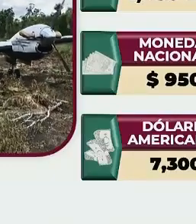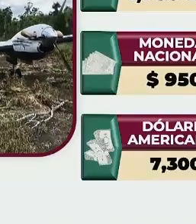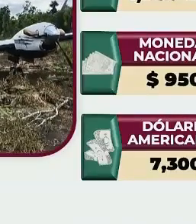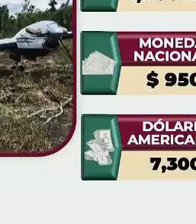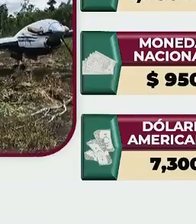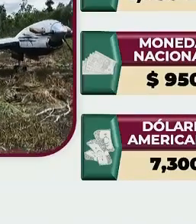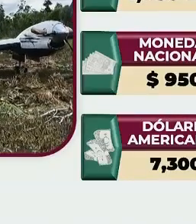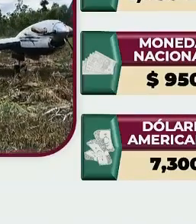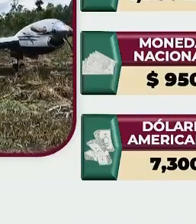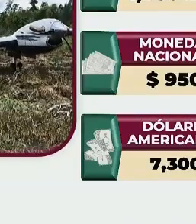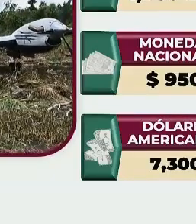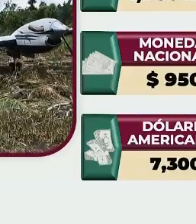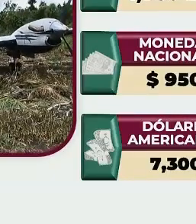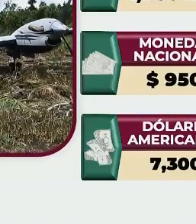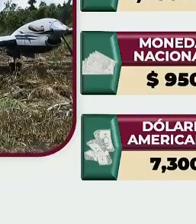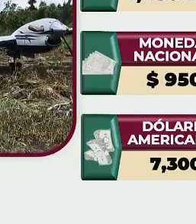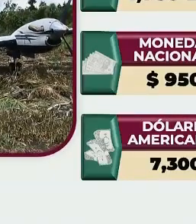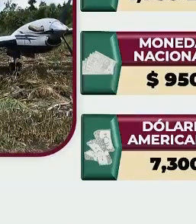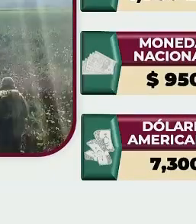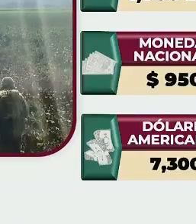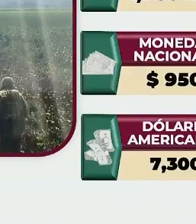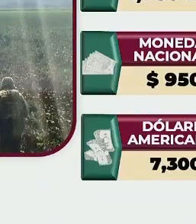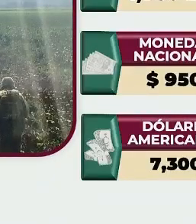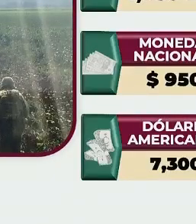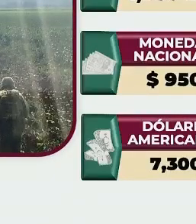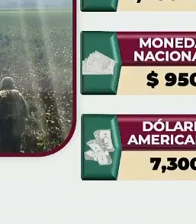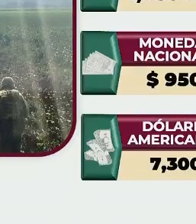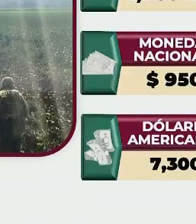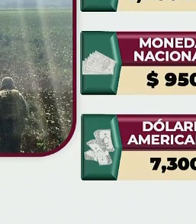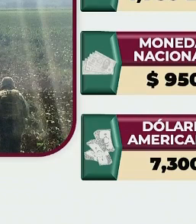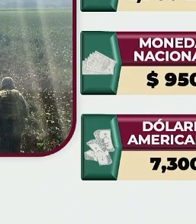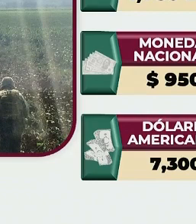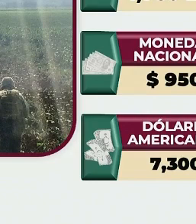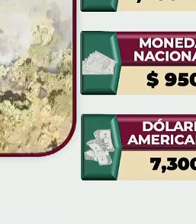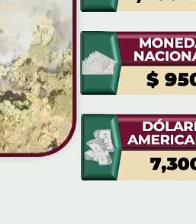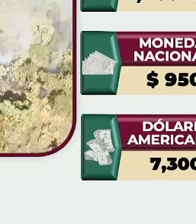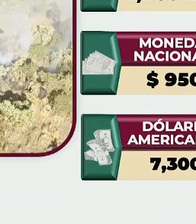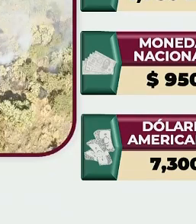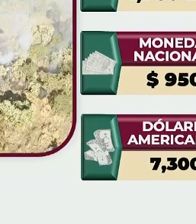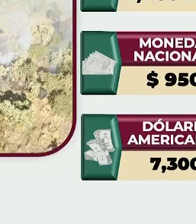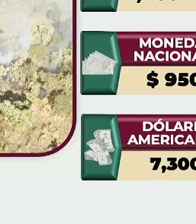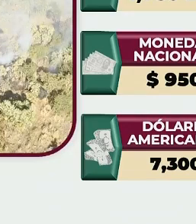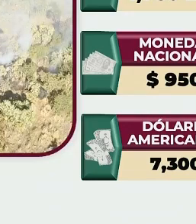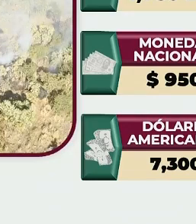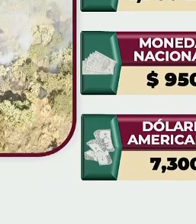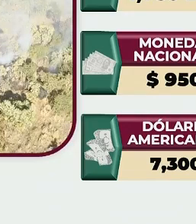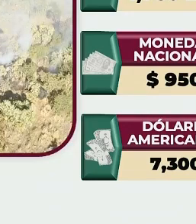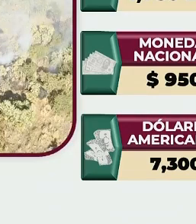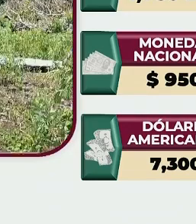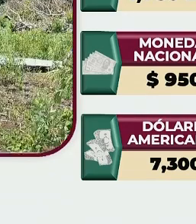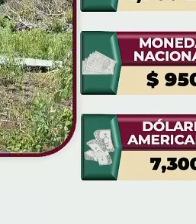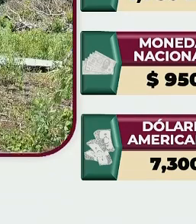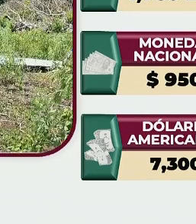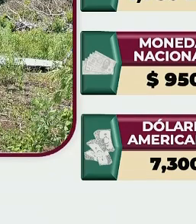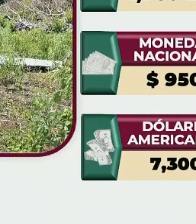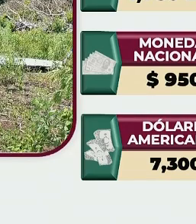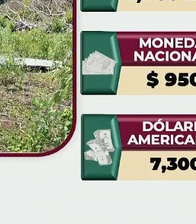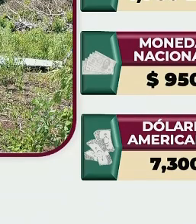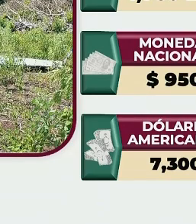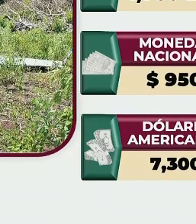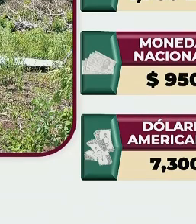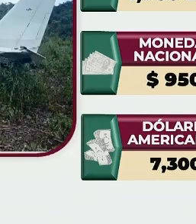realizan aquí en el estado de Quintana Roo. Se han logrado resultados positivos en